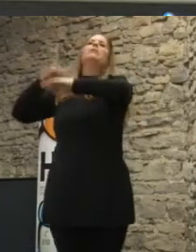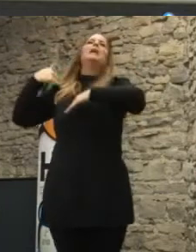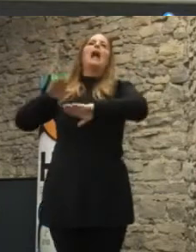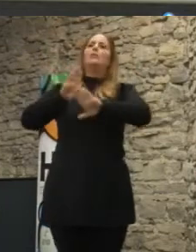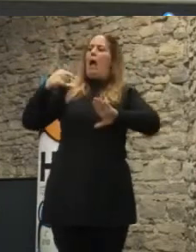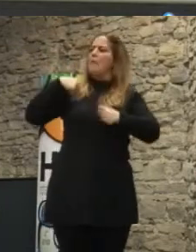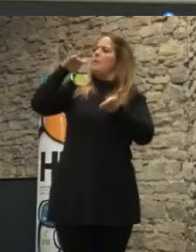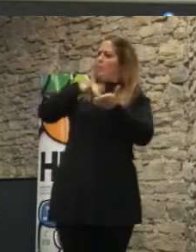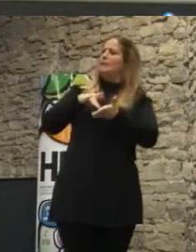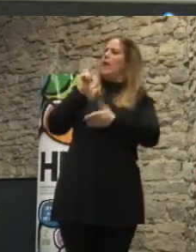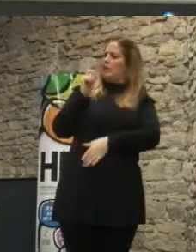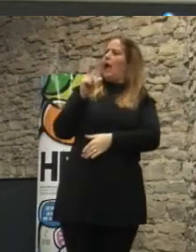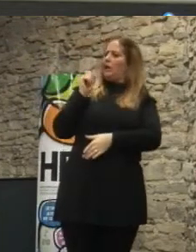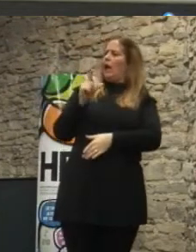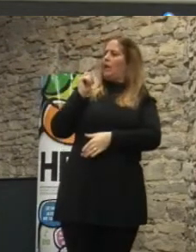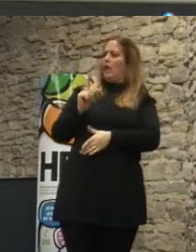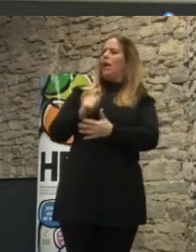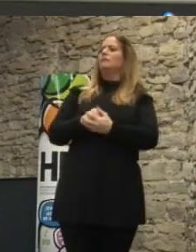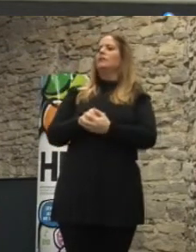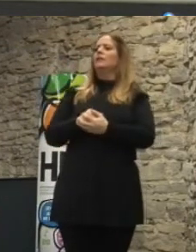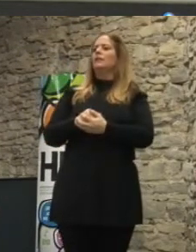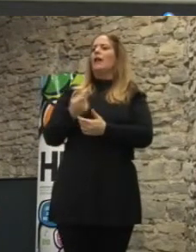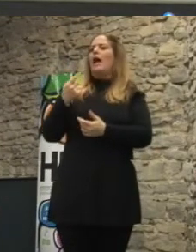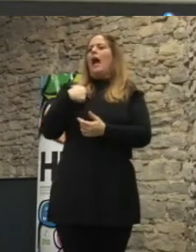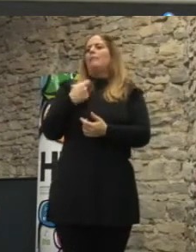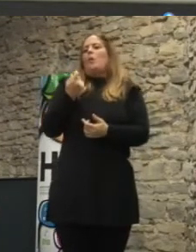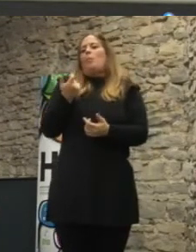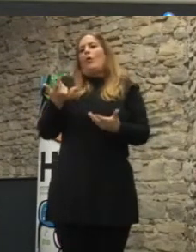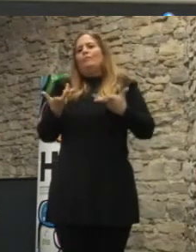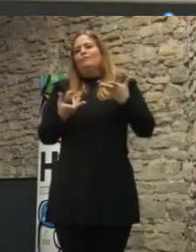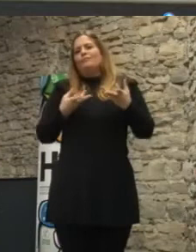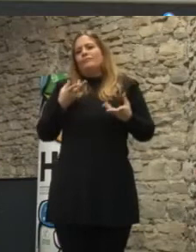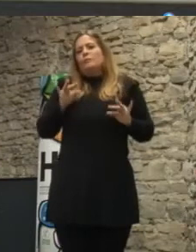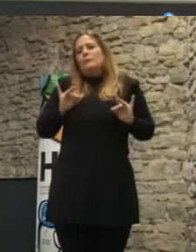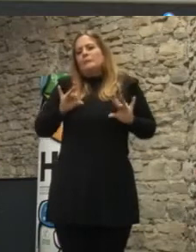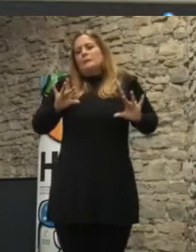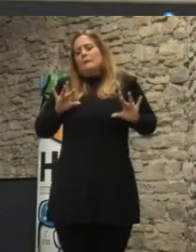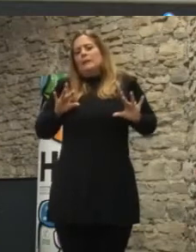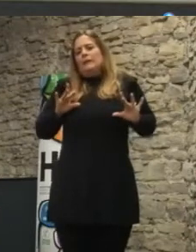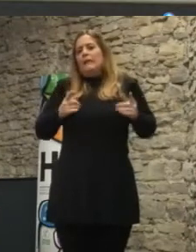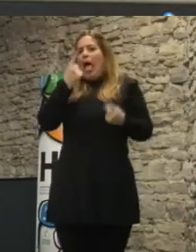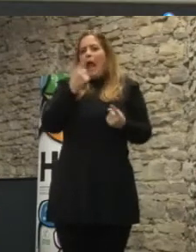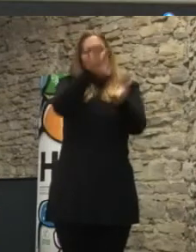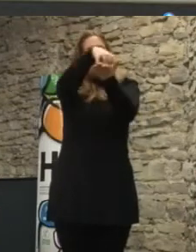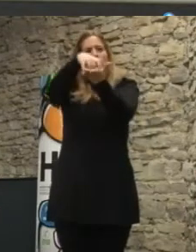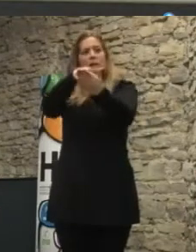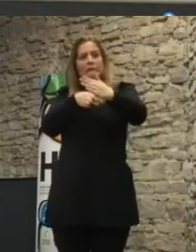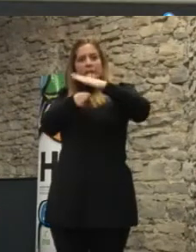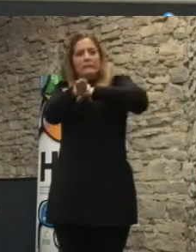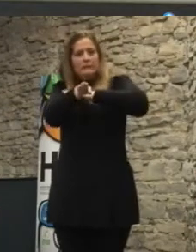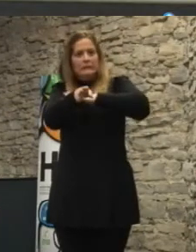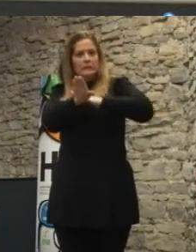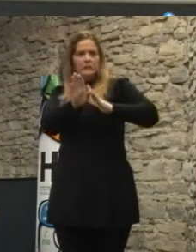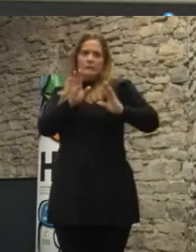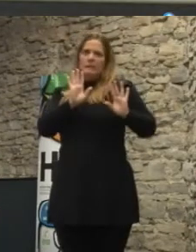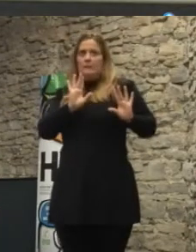veces, que yo me da como cosa... ¿no? En determinados sitios te da como cosa entrar porque no piensas que es para ti, porque no está decorado